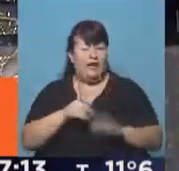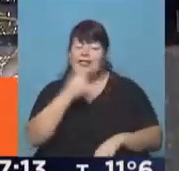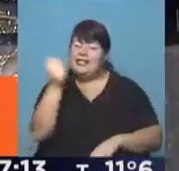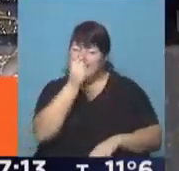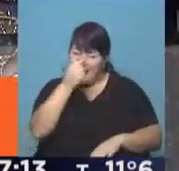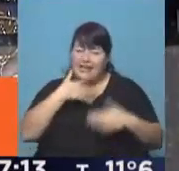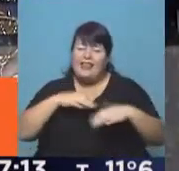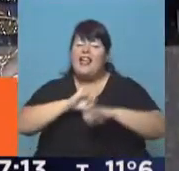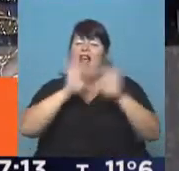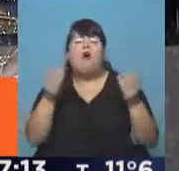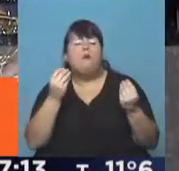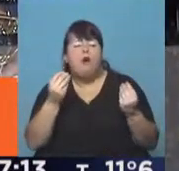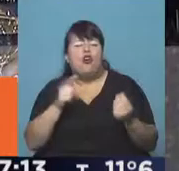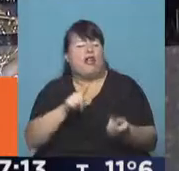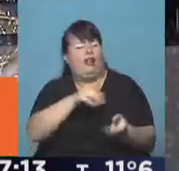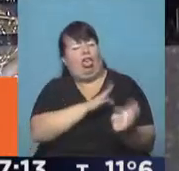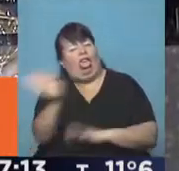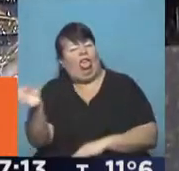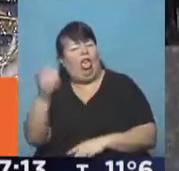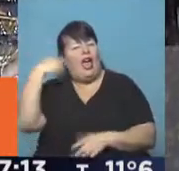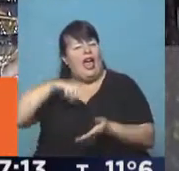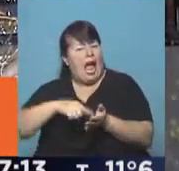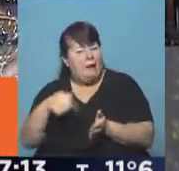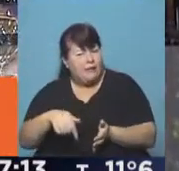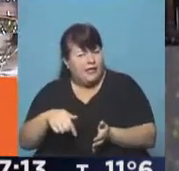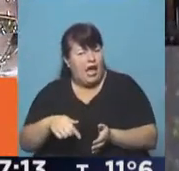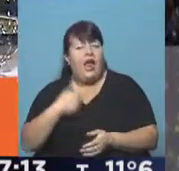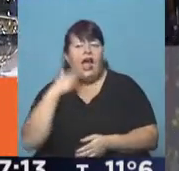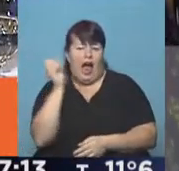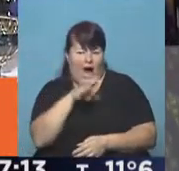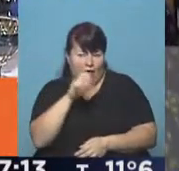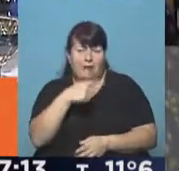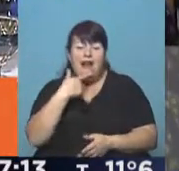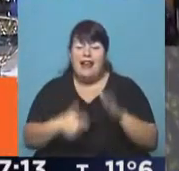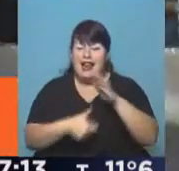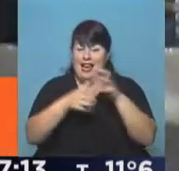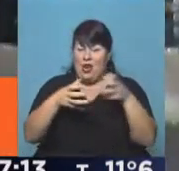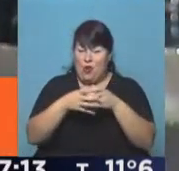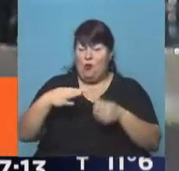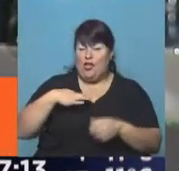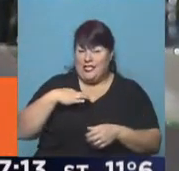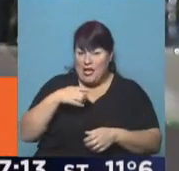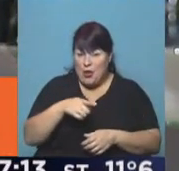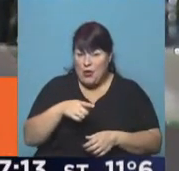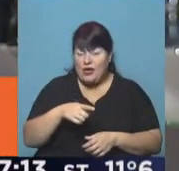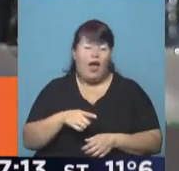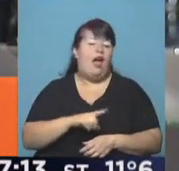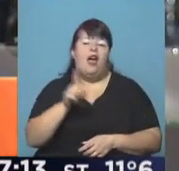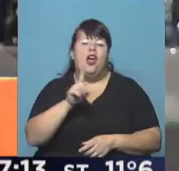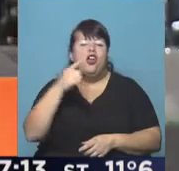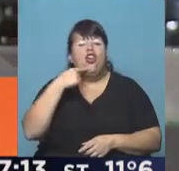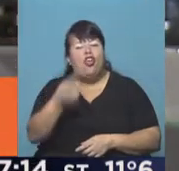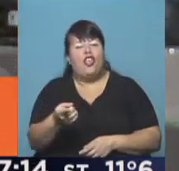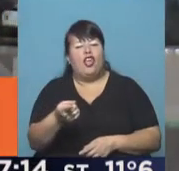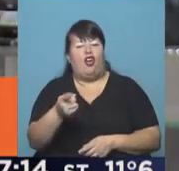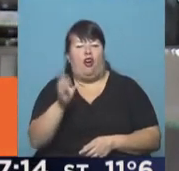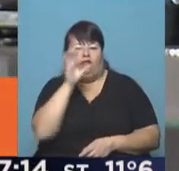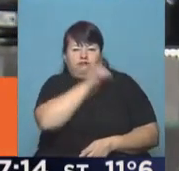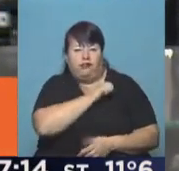quiere entender por qué cambió de vereda en la ciudad y criticó que la líder de la coalición cívica no haya dicho